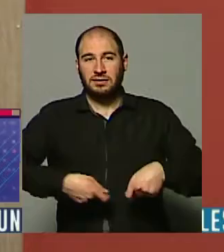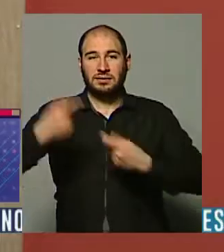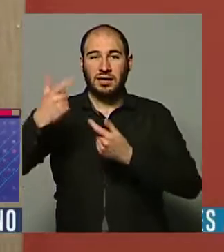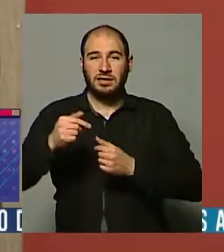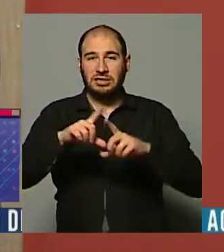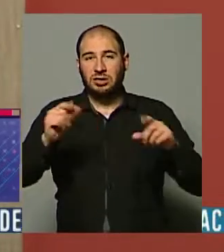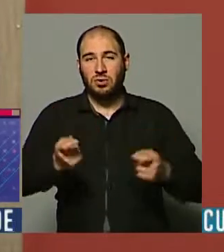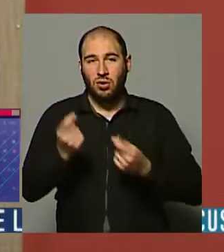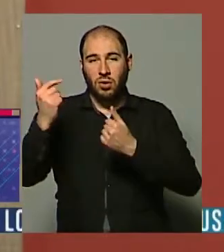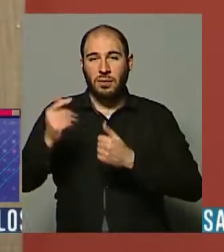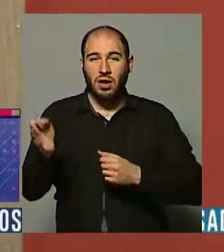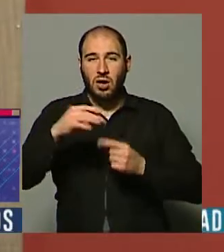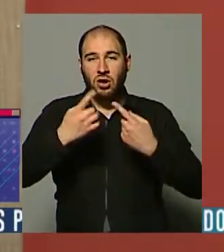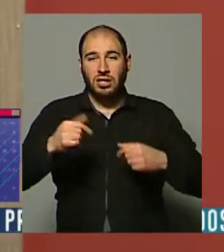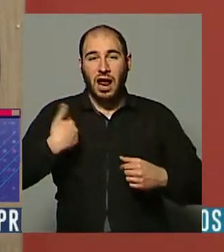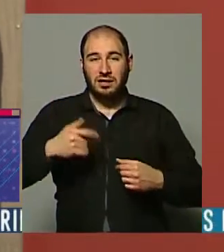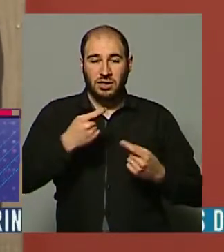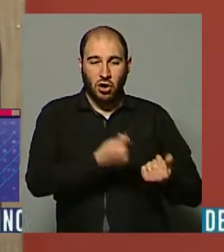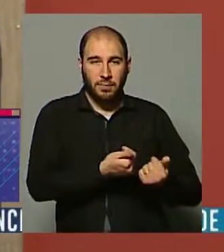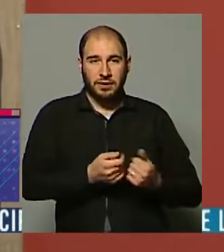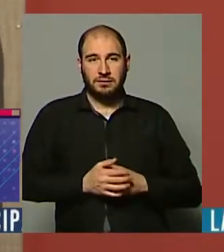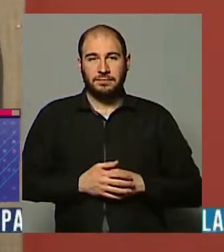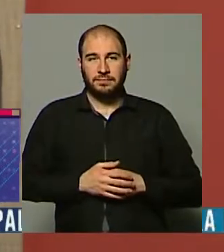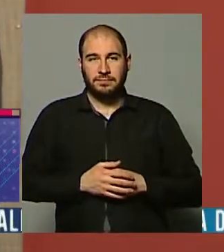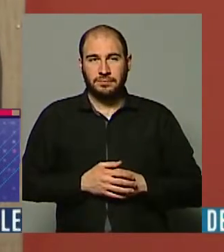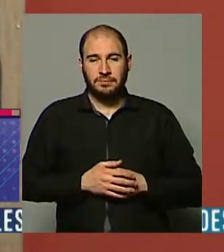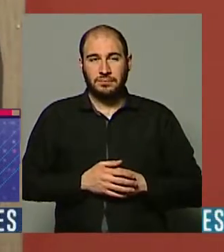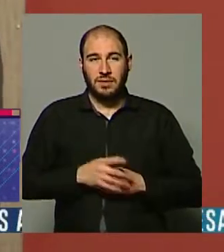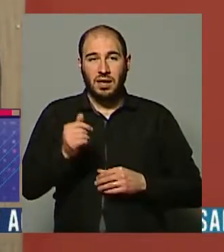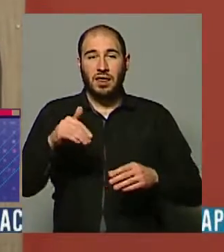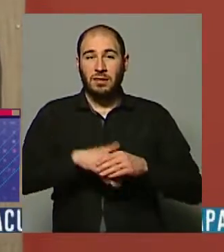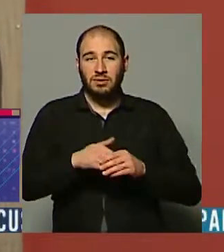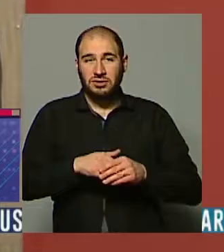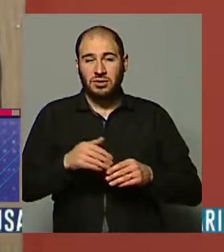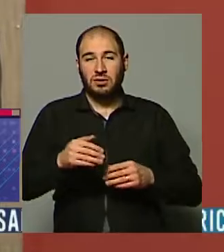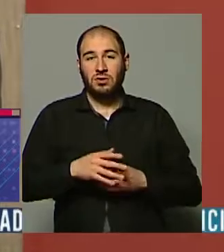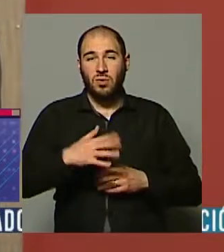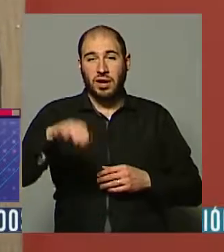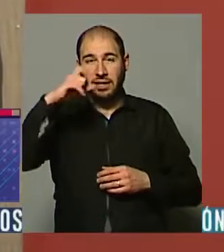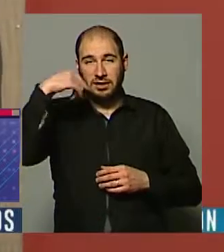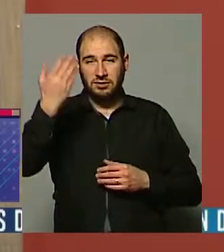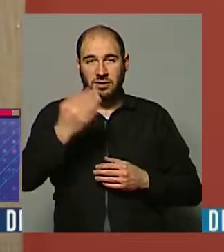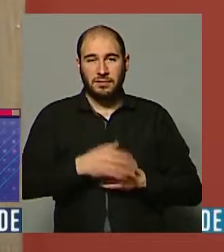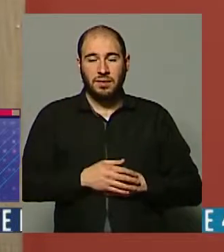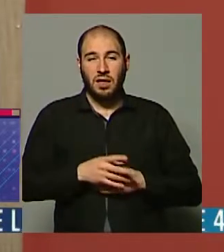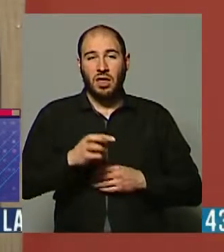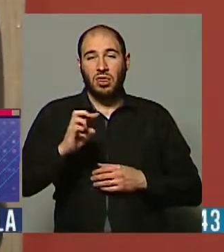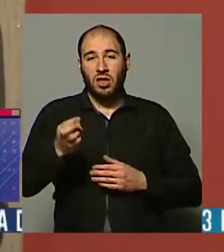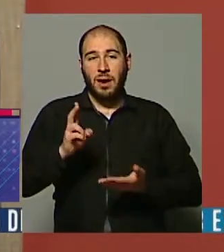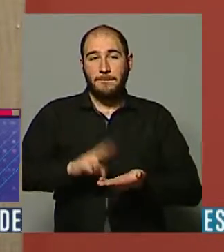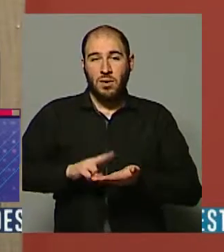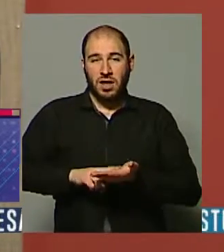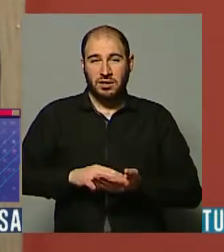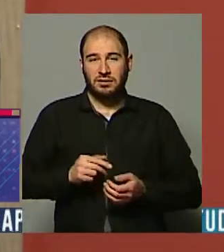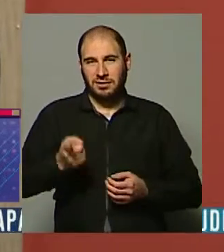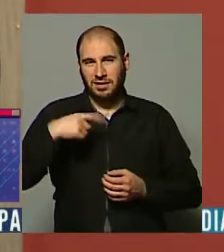comprando títulos o comprando acciones en Argentina y que se depositen en una cuenta en el exterior. Y el dólar puré, que